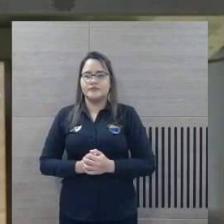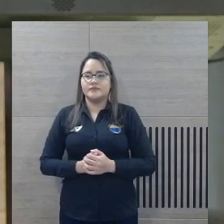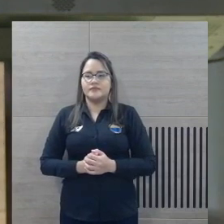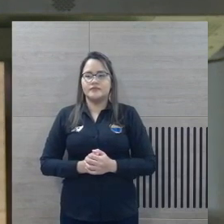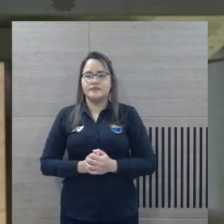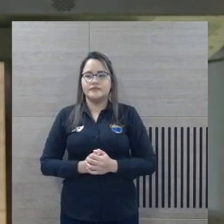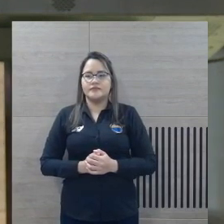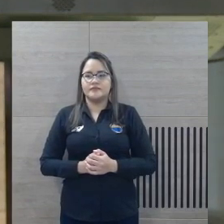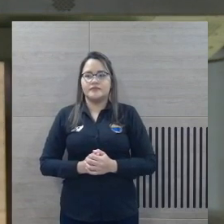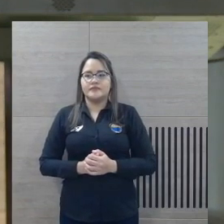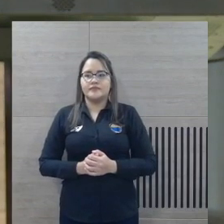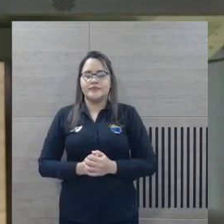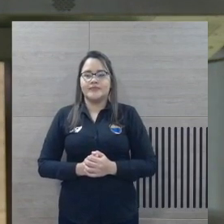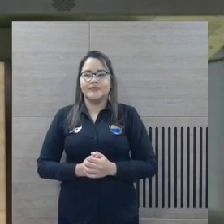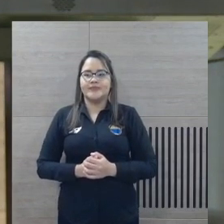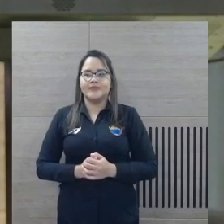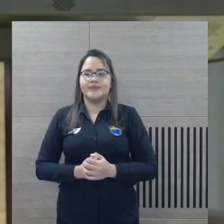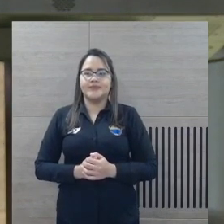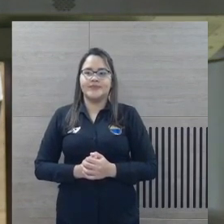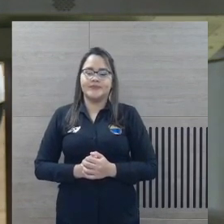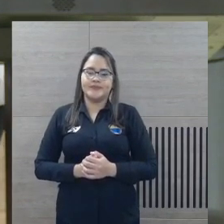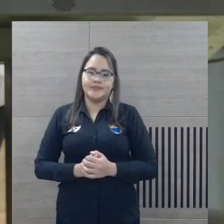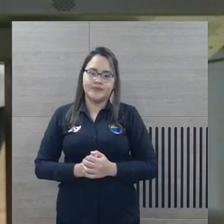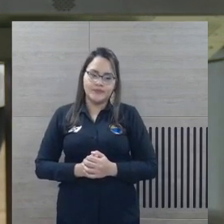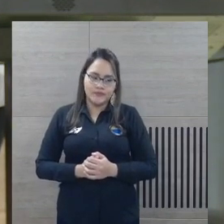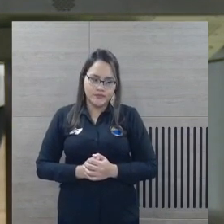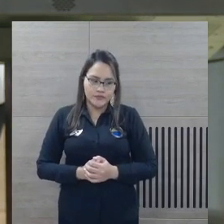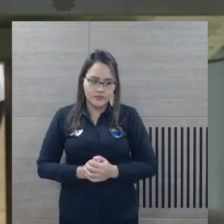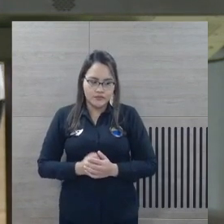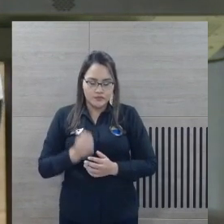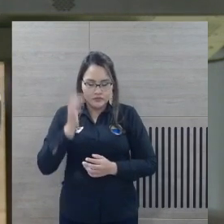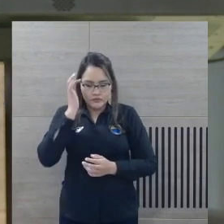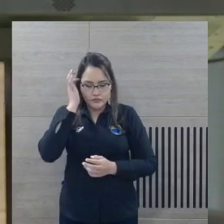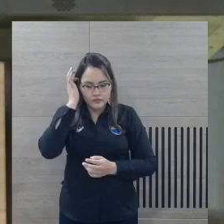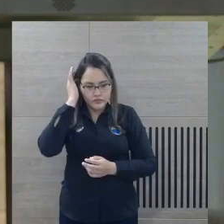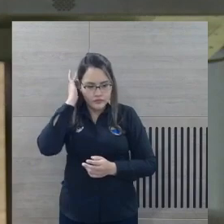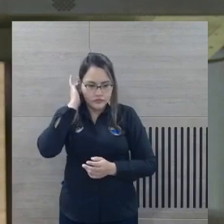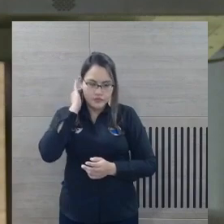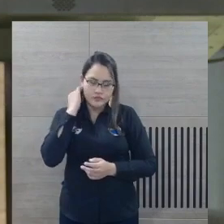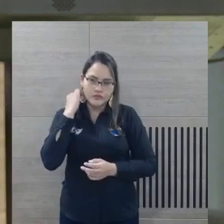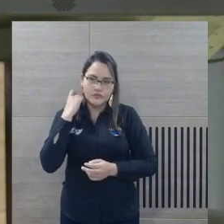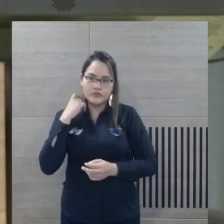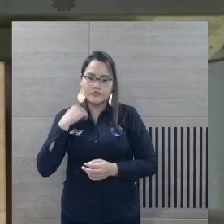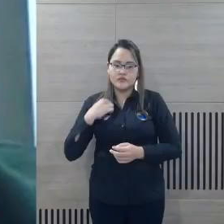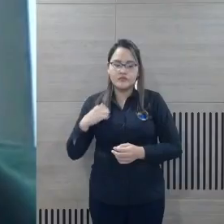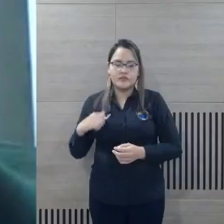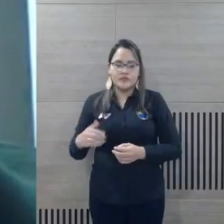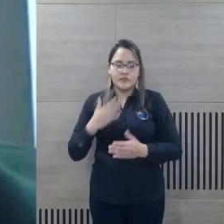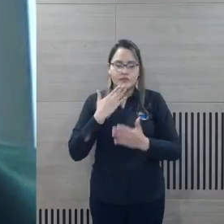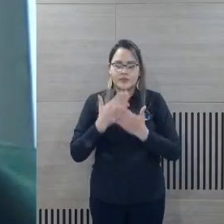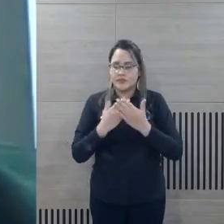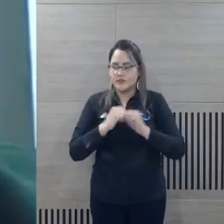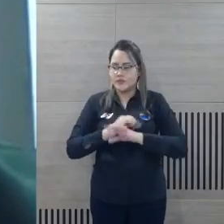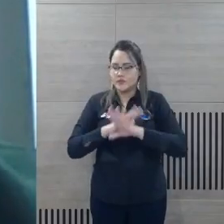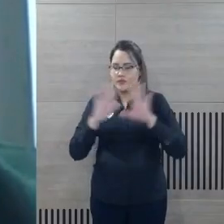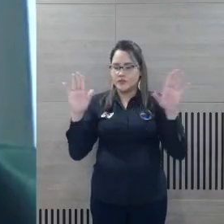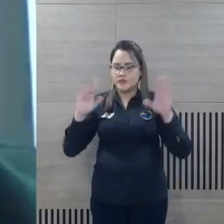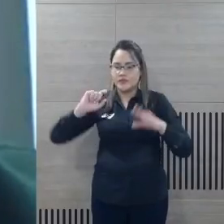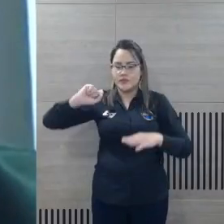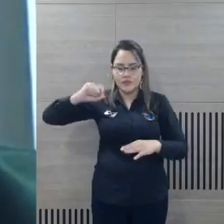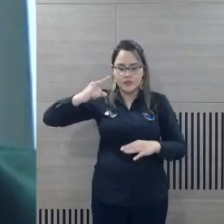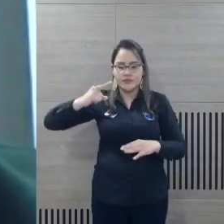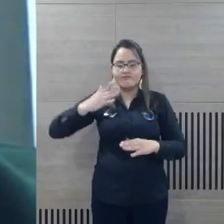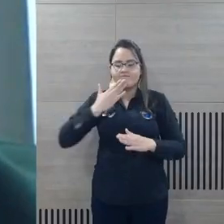En primer lugar, agradecer al señor rector de la Universidad del Magdalena, doctor Pablo Vera Salazar, señores decanos